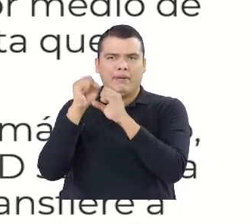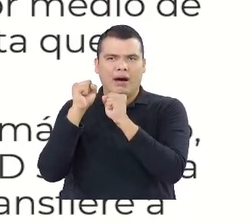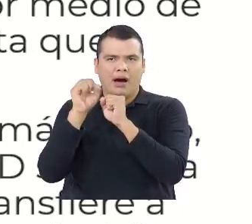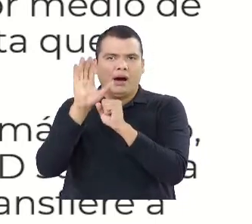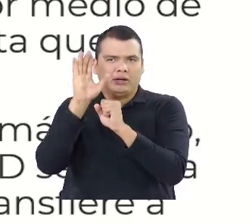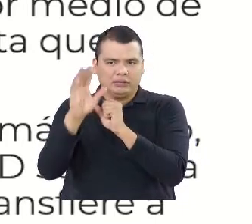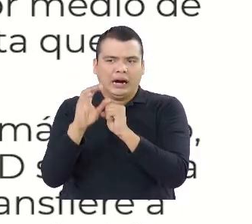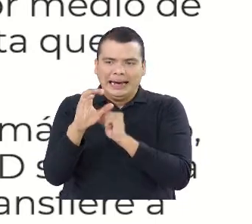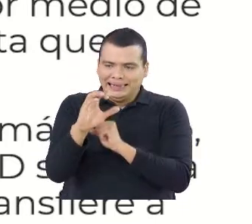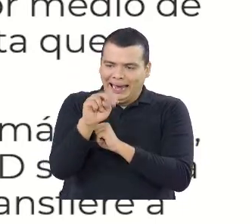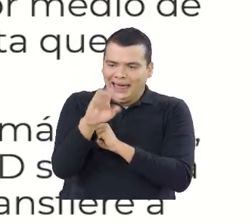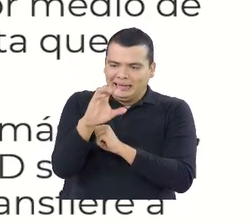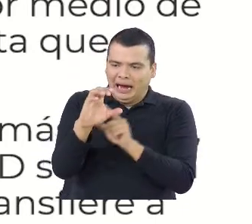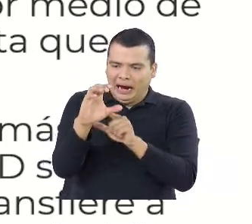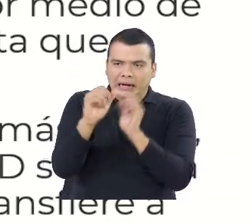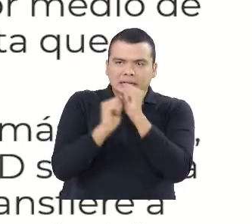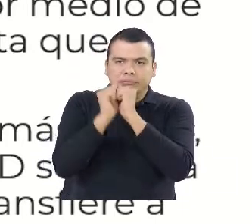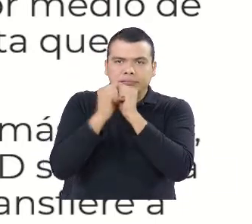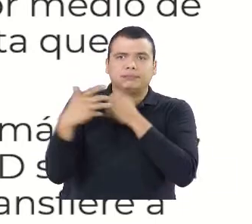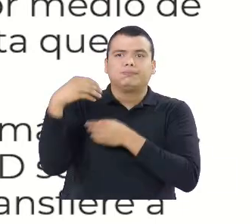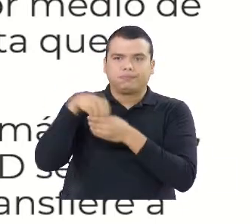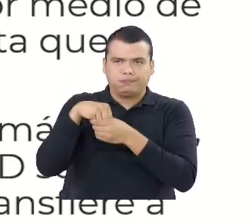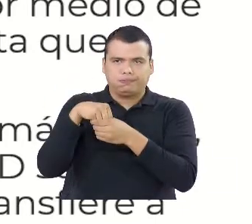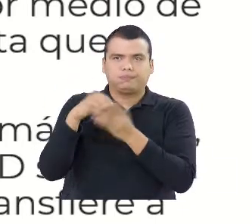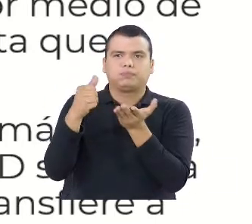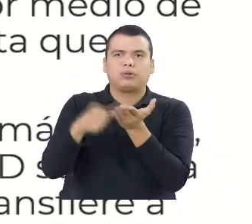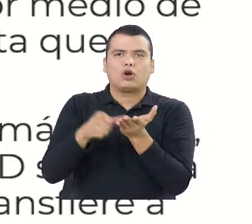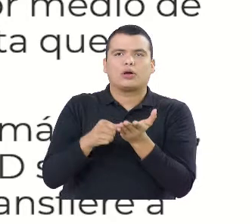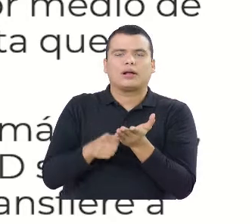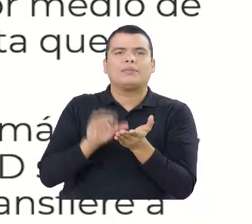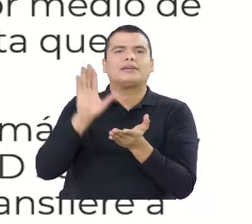CNC tienen un programa.